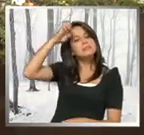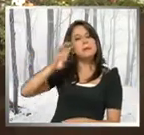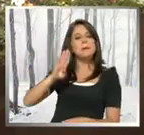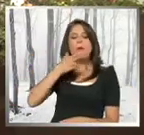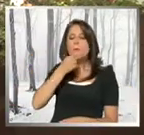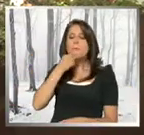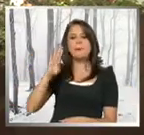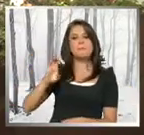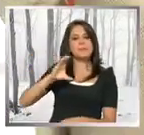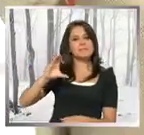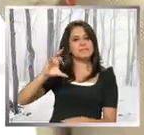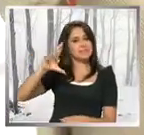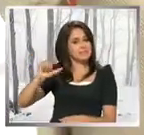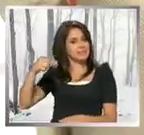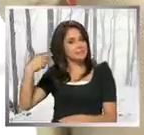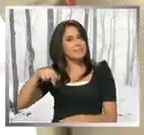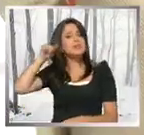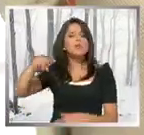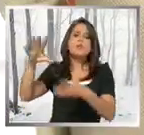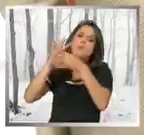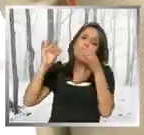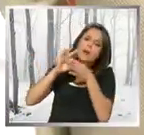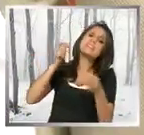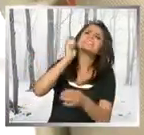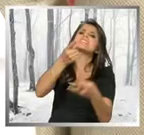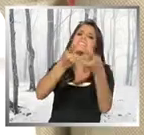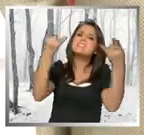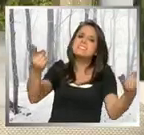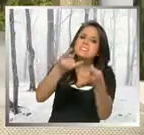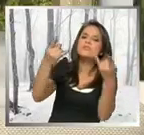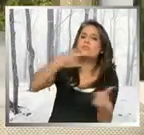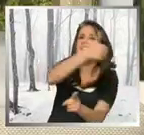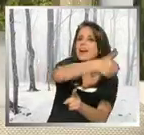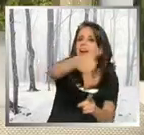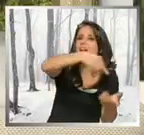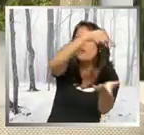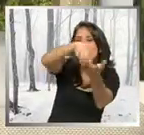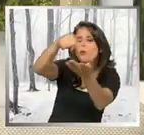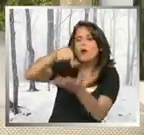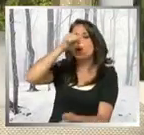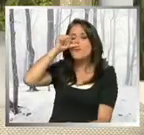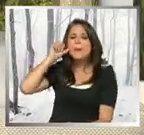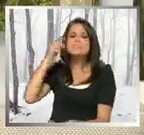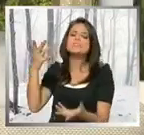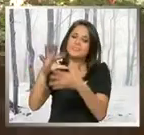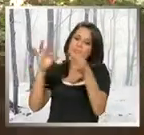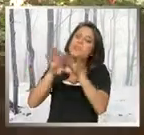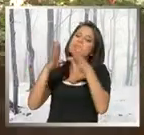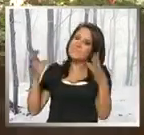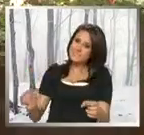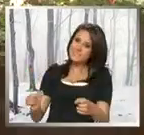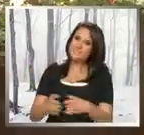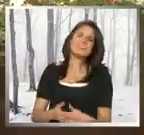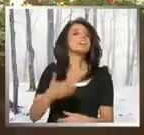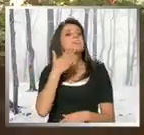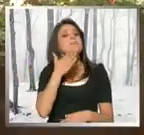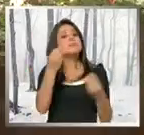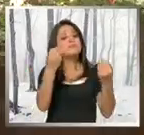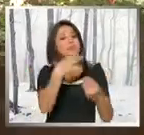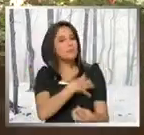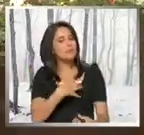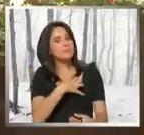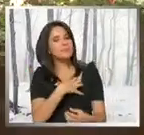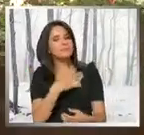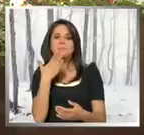instruye y nos cuentas todo lo mejor y sobre todo la historia de cada rincón de esta hermosa ciudad. ¿Cómo estás? Muy bien, muy contento de estar aquí.